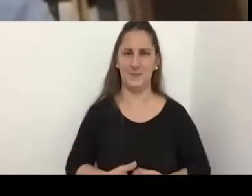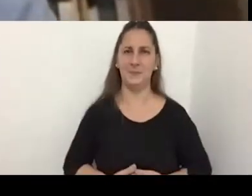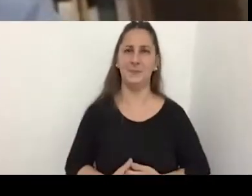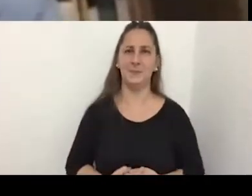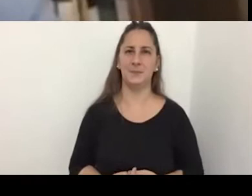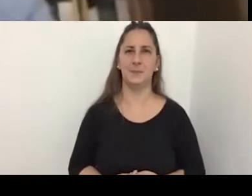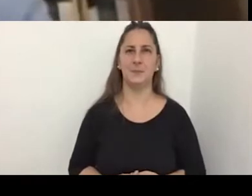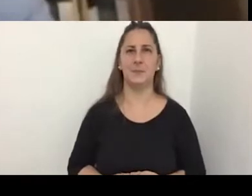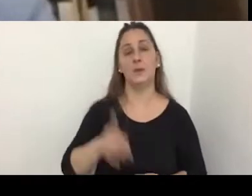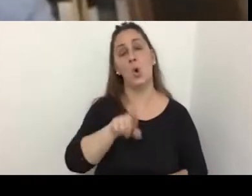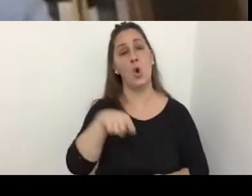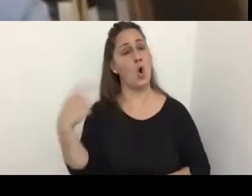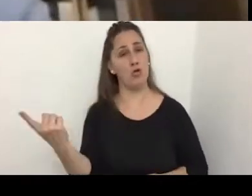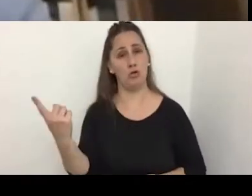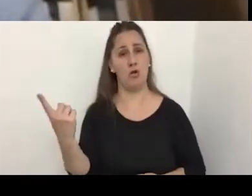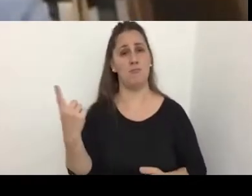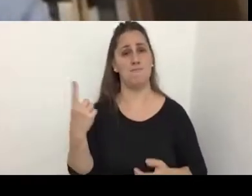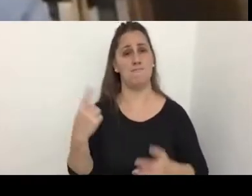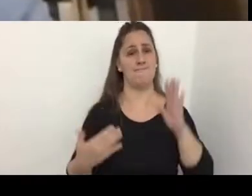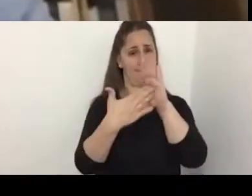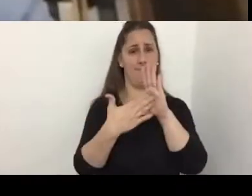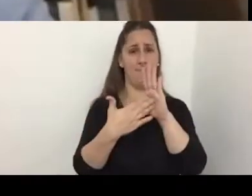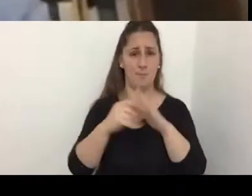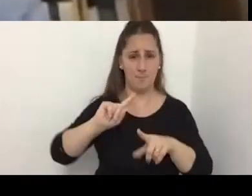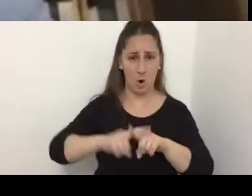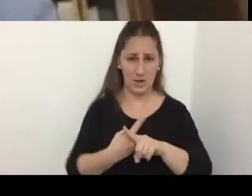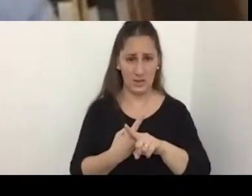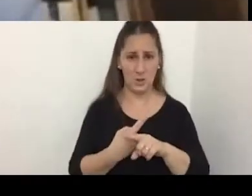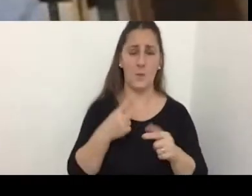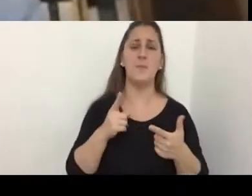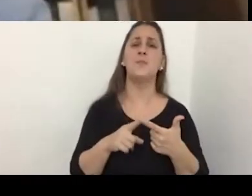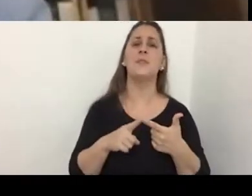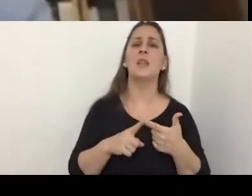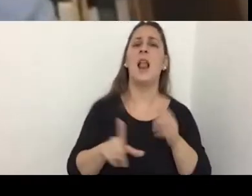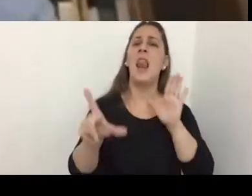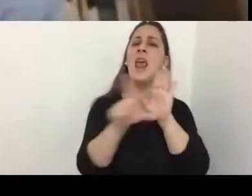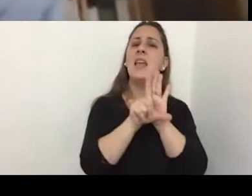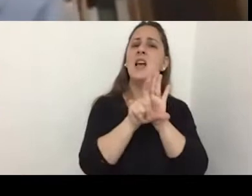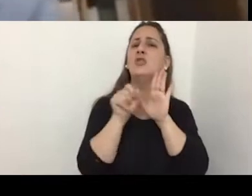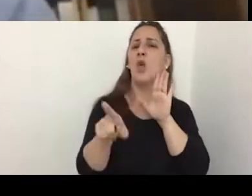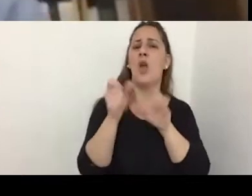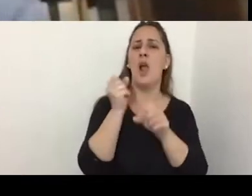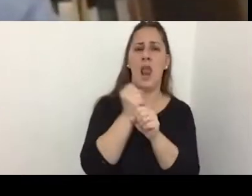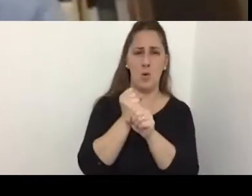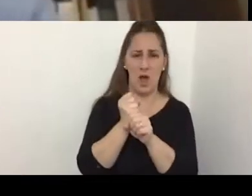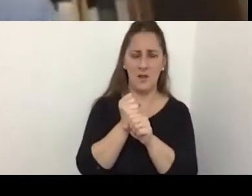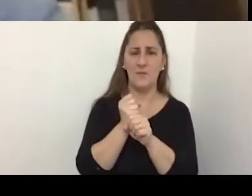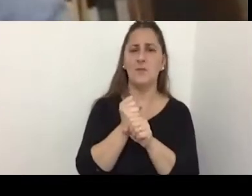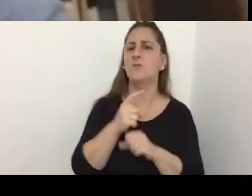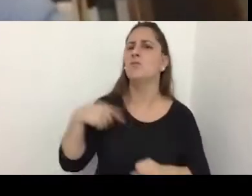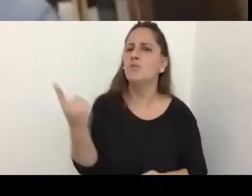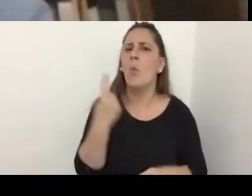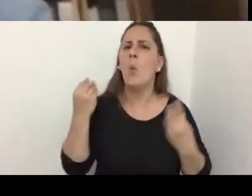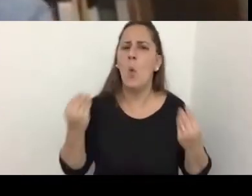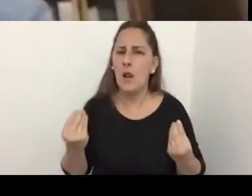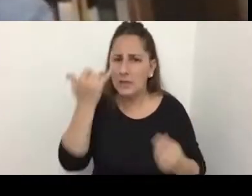Otro de los ejes políticos es la legislación laboral. ¿Qué legislación laboral tenemos o no